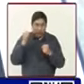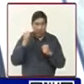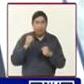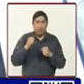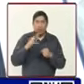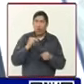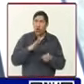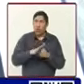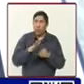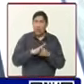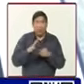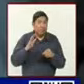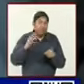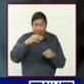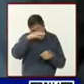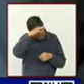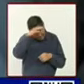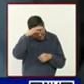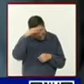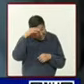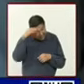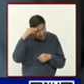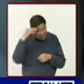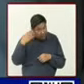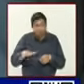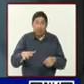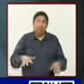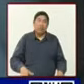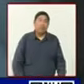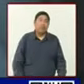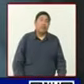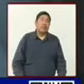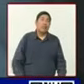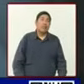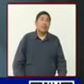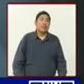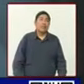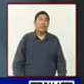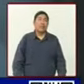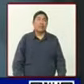pero a veces hay que hacer el esfuerzo, ¿no? O sacrificio, mejor dicho.